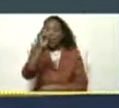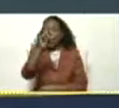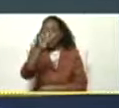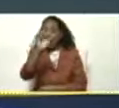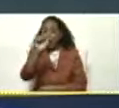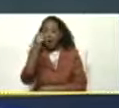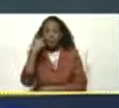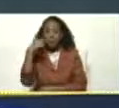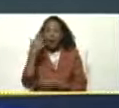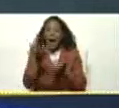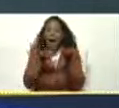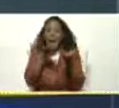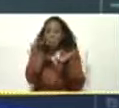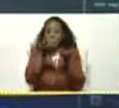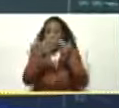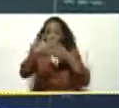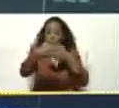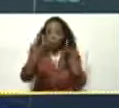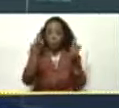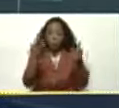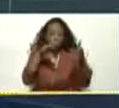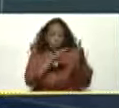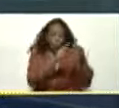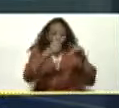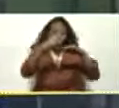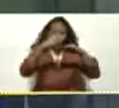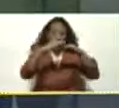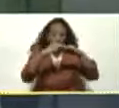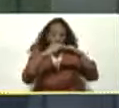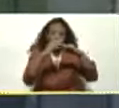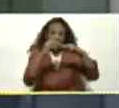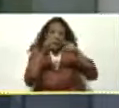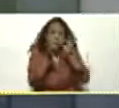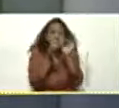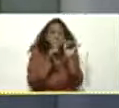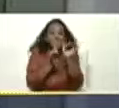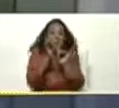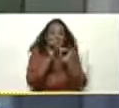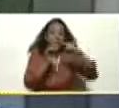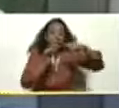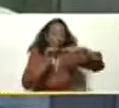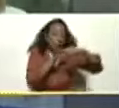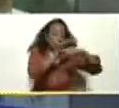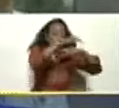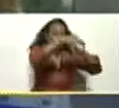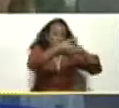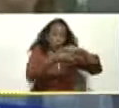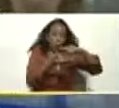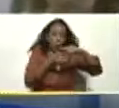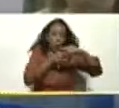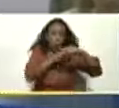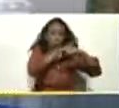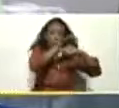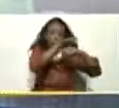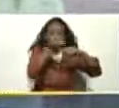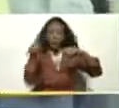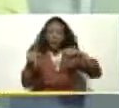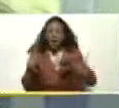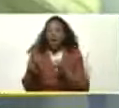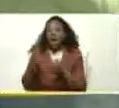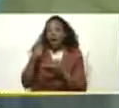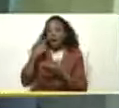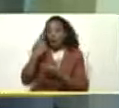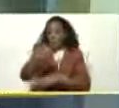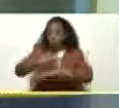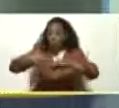niñas tengan acceso a la atención en esta unidad gobernador la caba